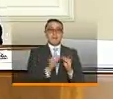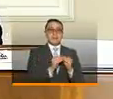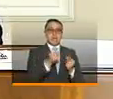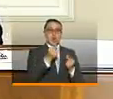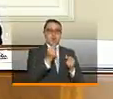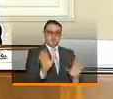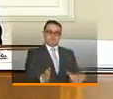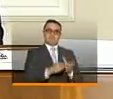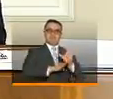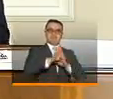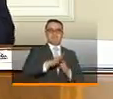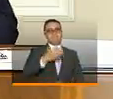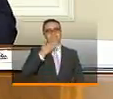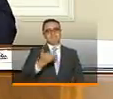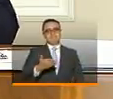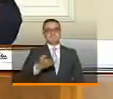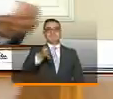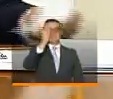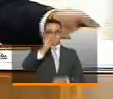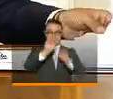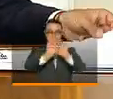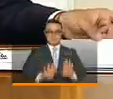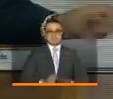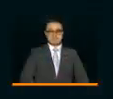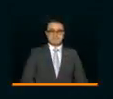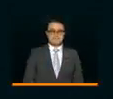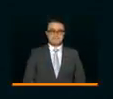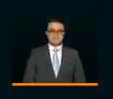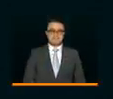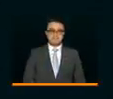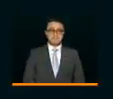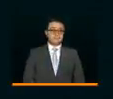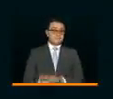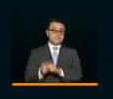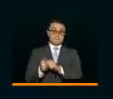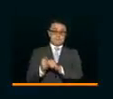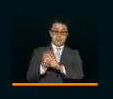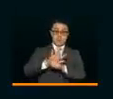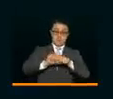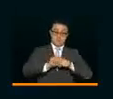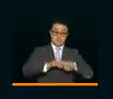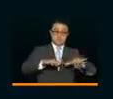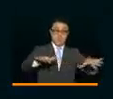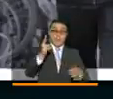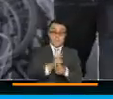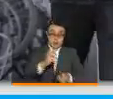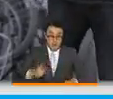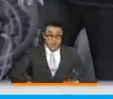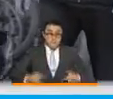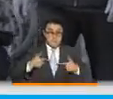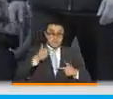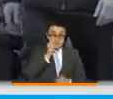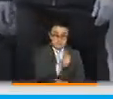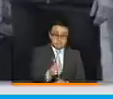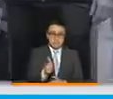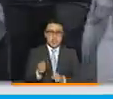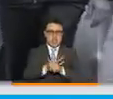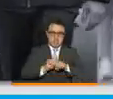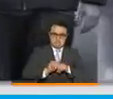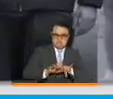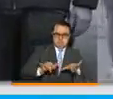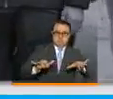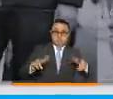de nuestro país. Muchísimas gracias, que Dios los bendiga. El COVID pone en riesgo la vida. Prevenir más contagios